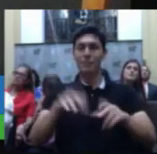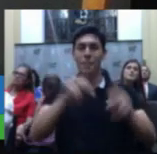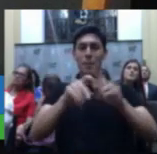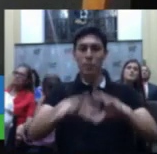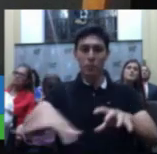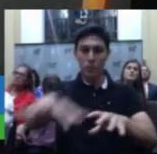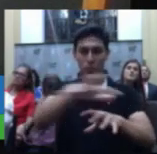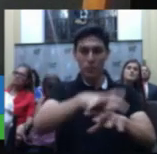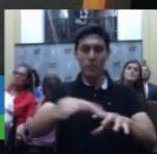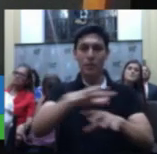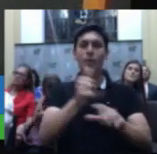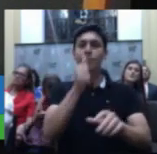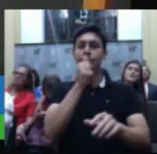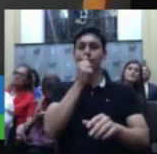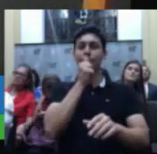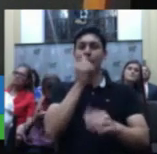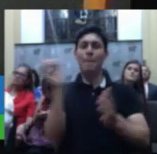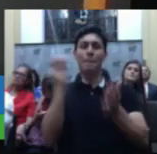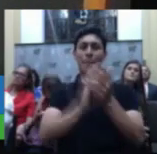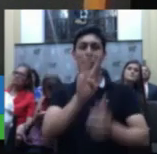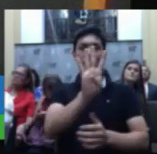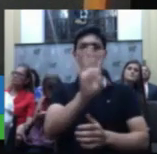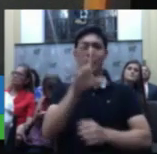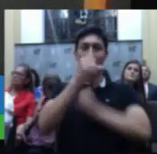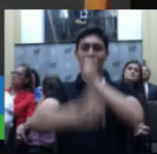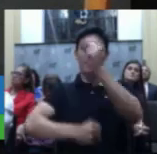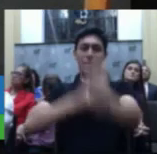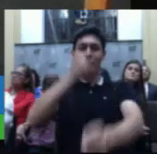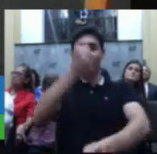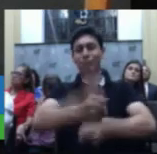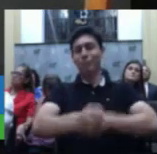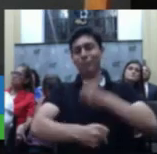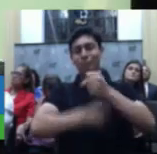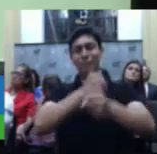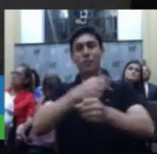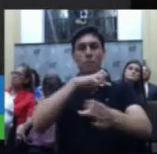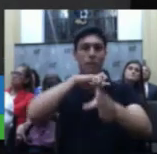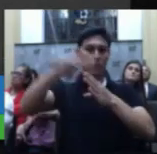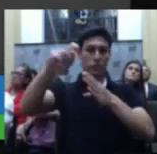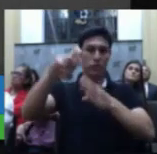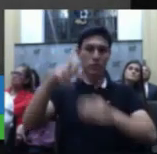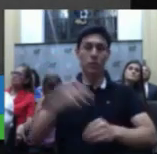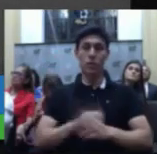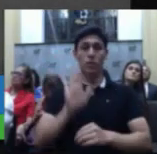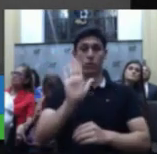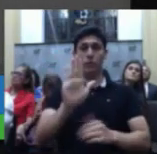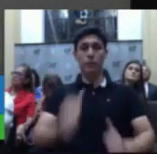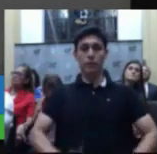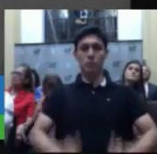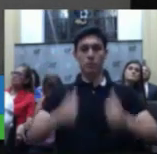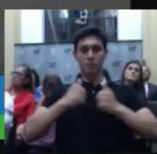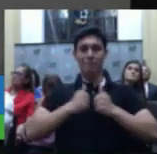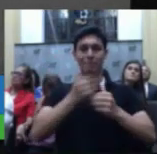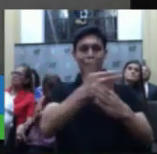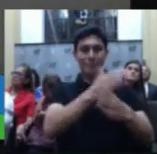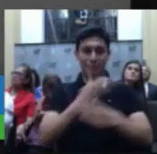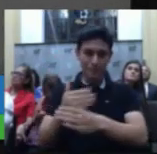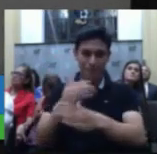privada en más de 45 años de ejercicio profesional. Durante su vida, ha compartido espacios de trabajo